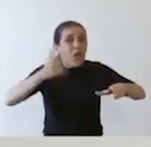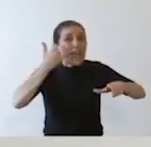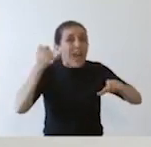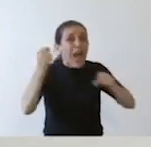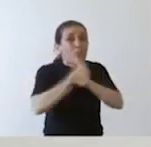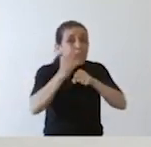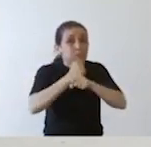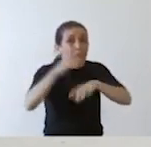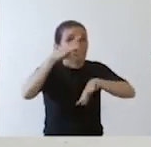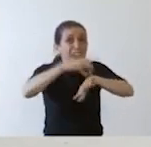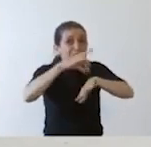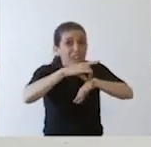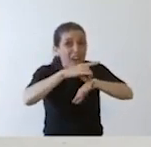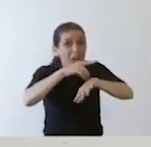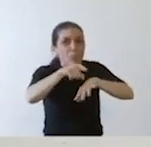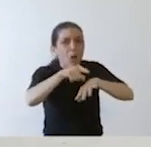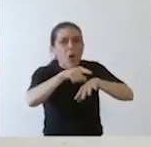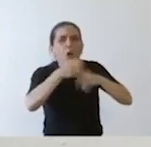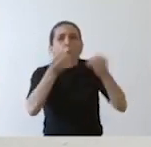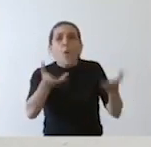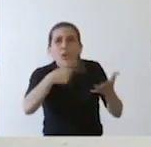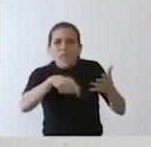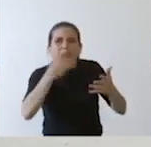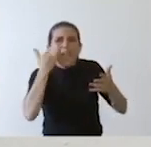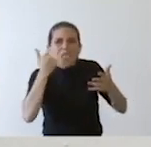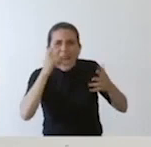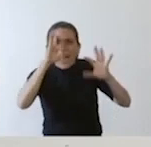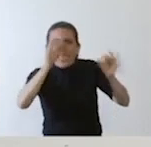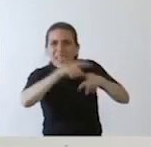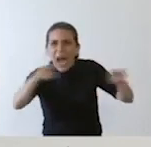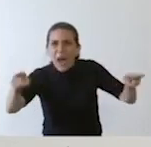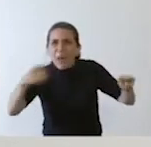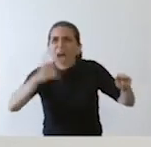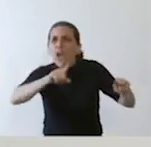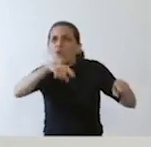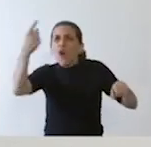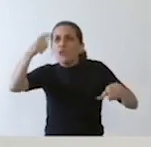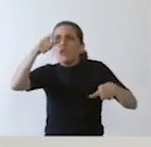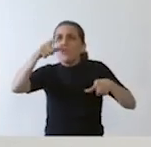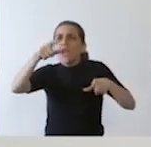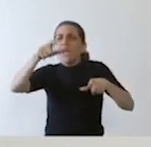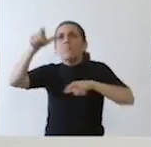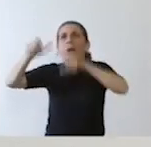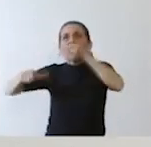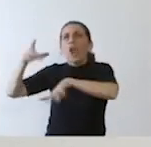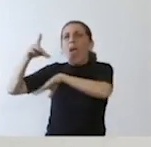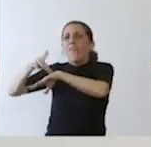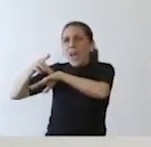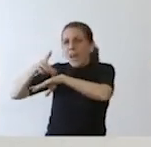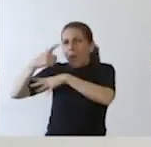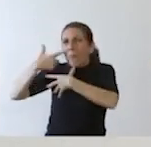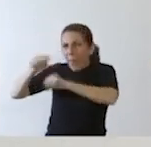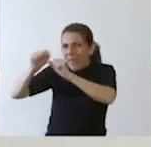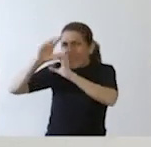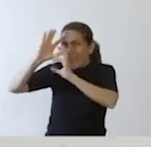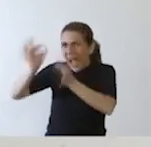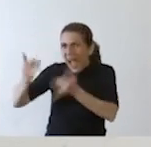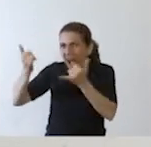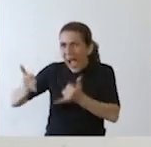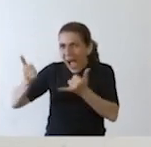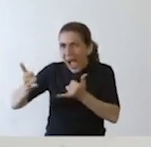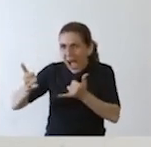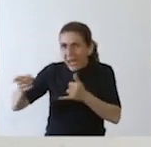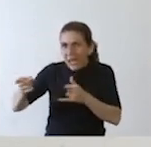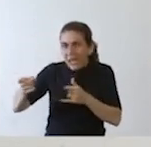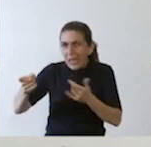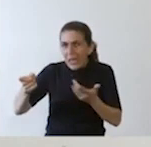detectado y en qué situaciones se encuentran, y si hay otros casos que ustedes han detectado o que